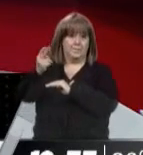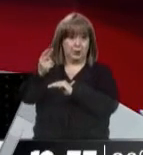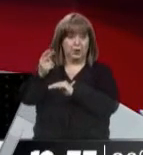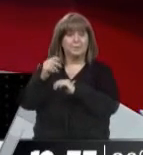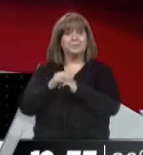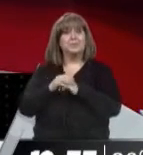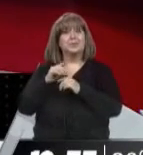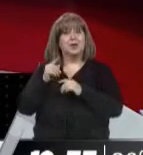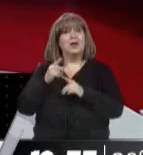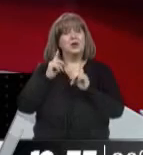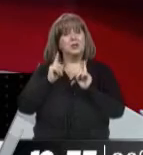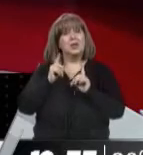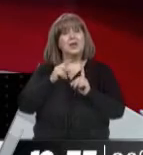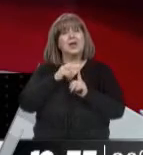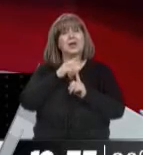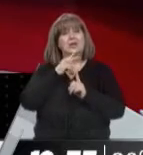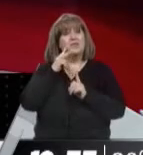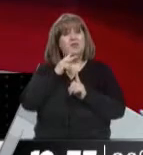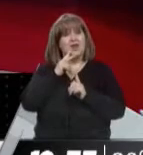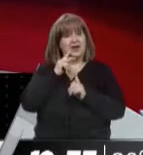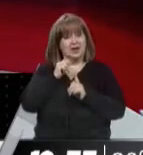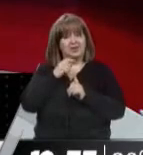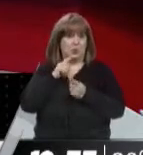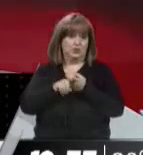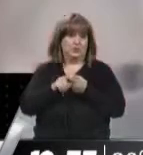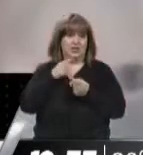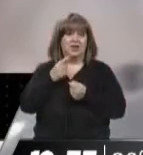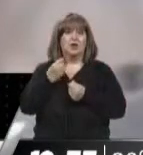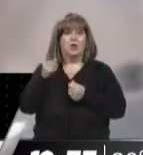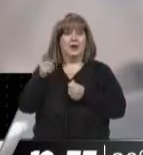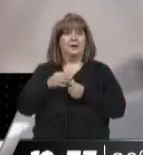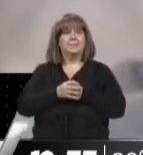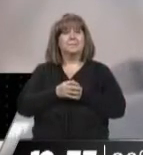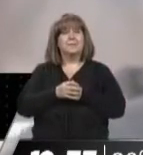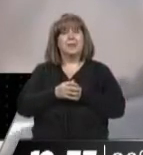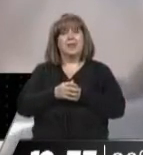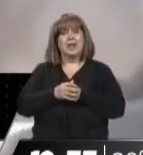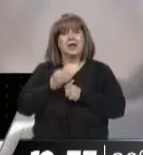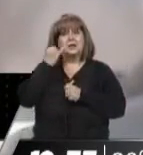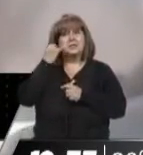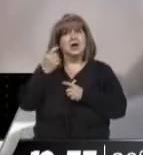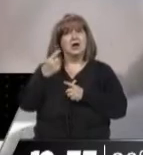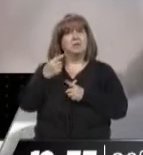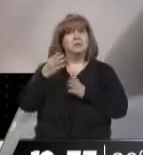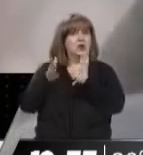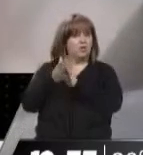hace referencia a Viviana sobre el estado de salud de Marciana. La última gira fue un mes y